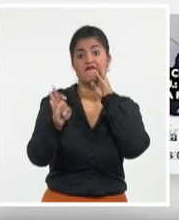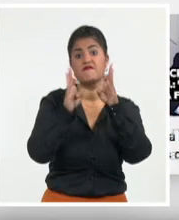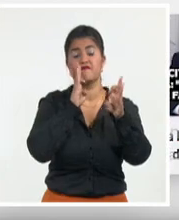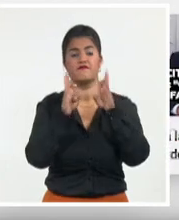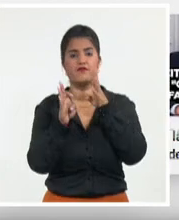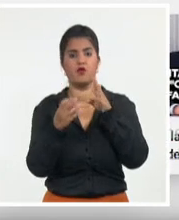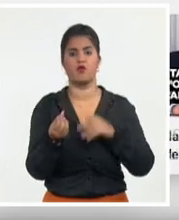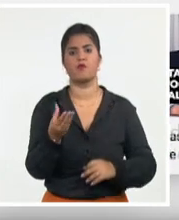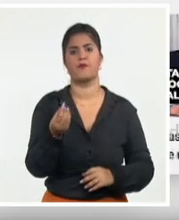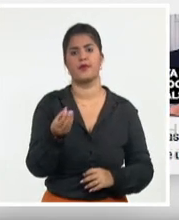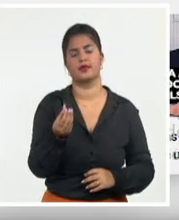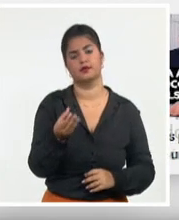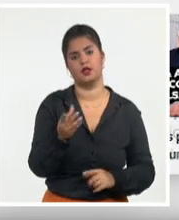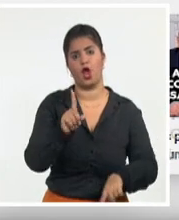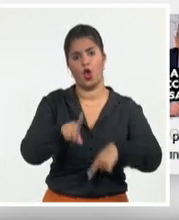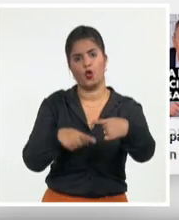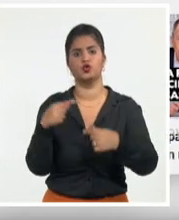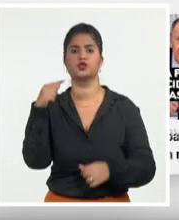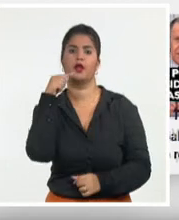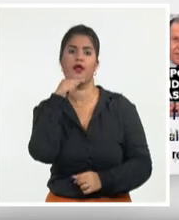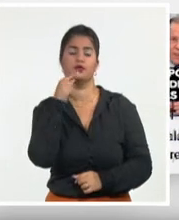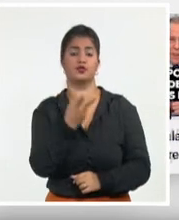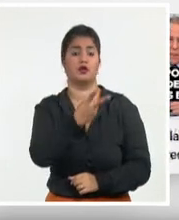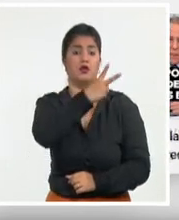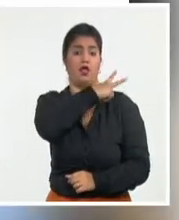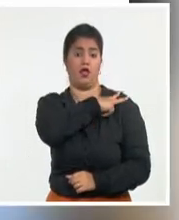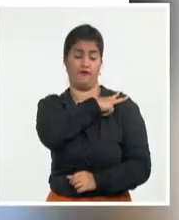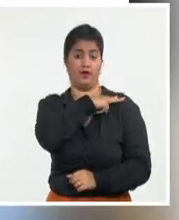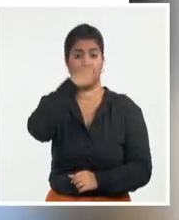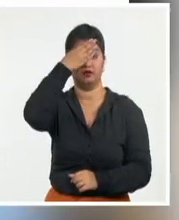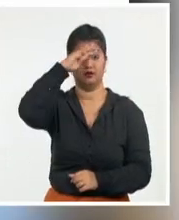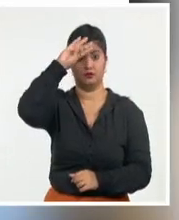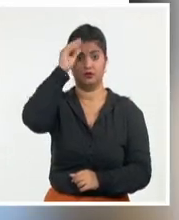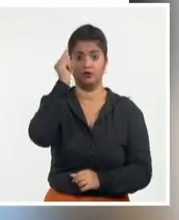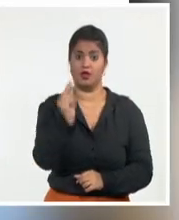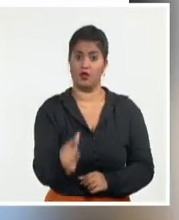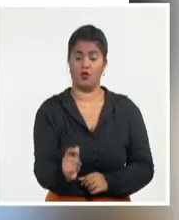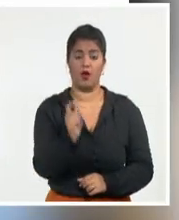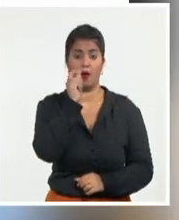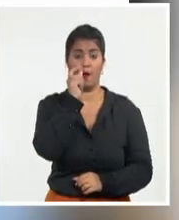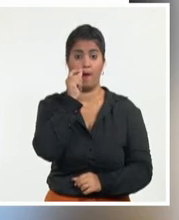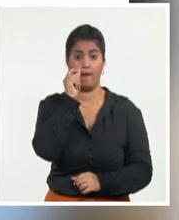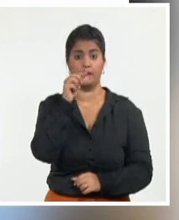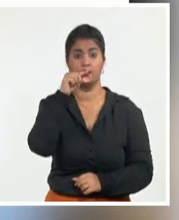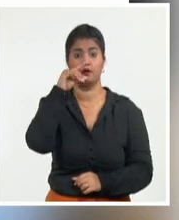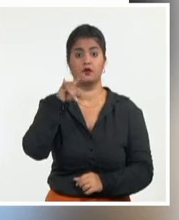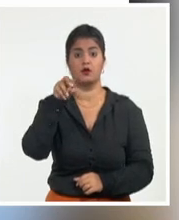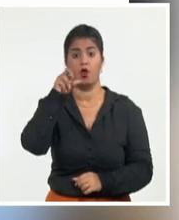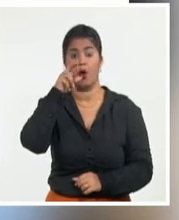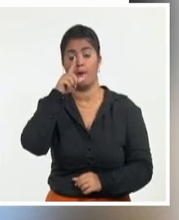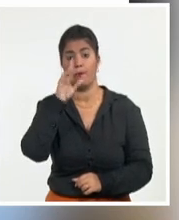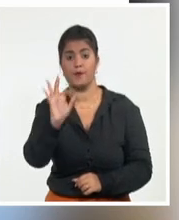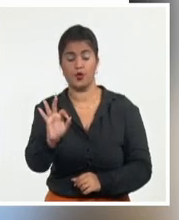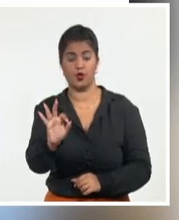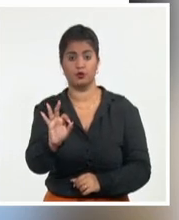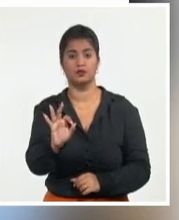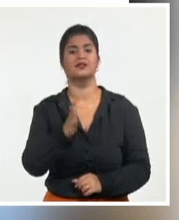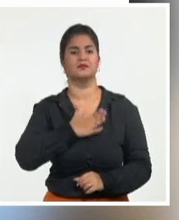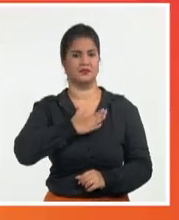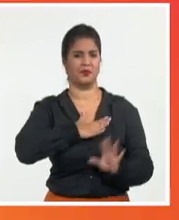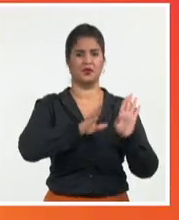y las comunicaciones. El jefe de la diplomacia cubana añadió que, paradójicamente, esas mismas empresas amparan la difusión de